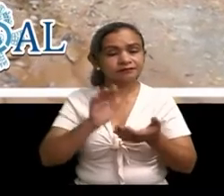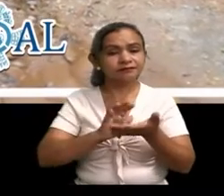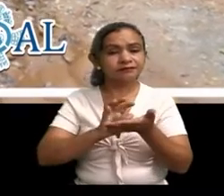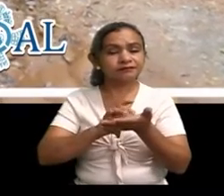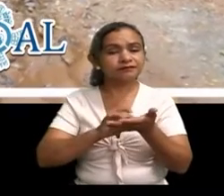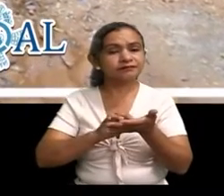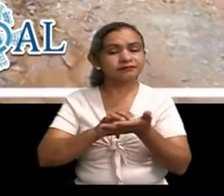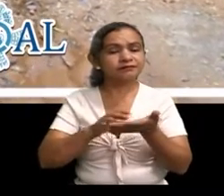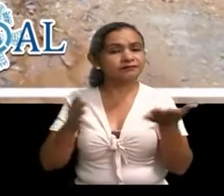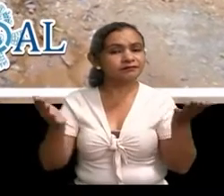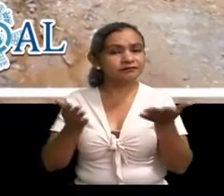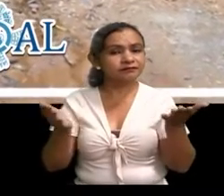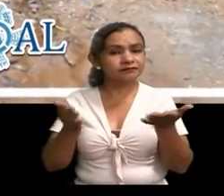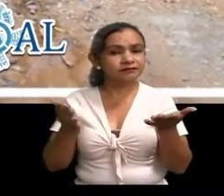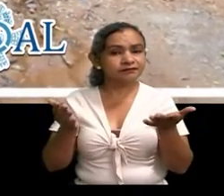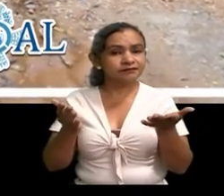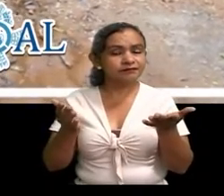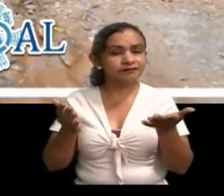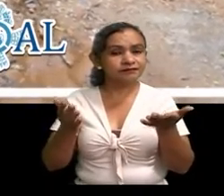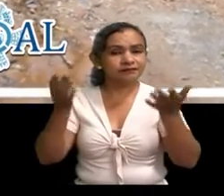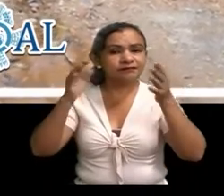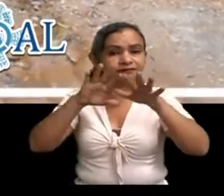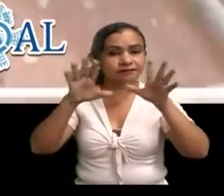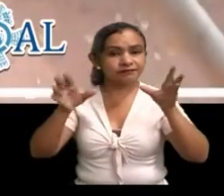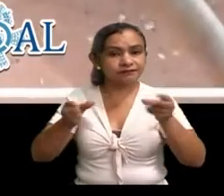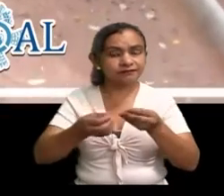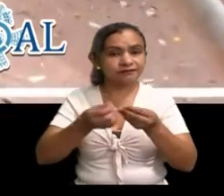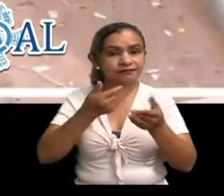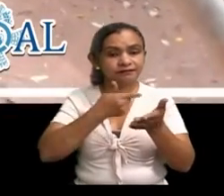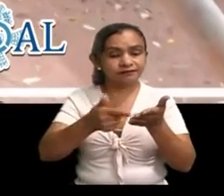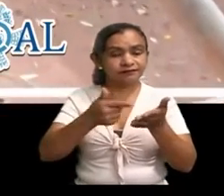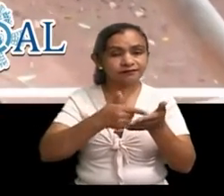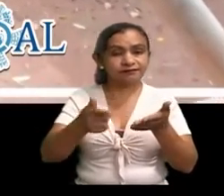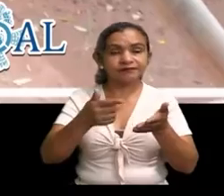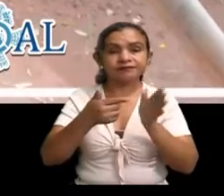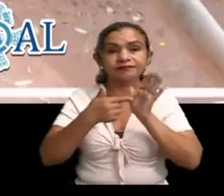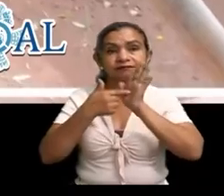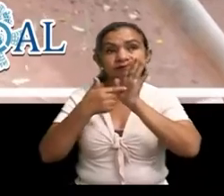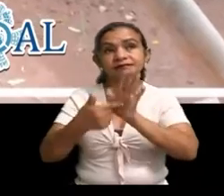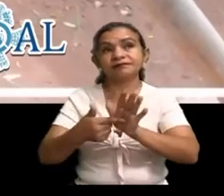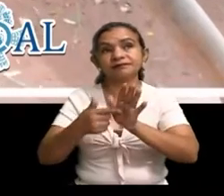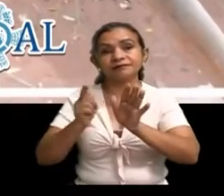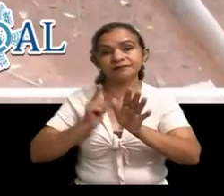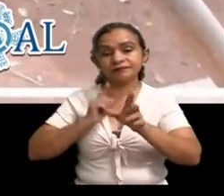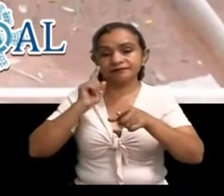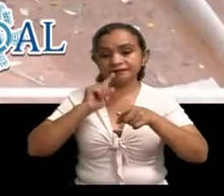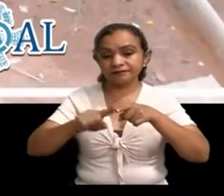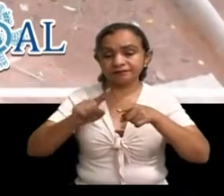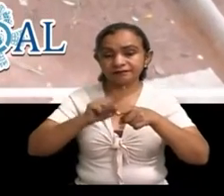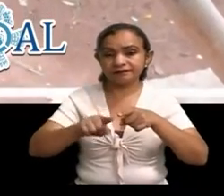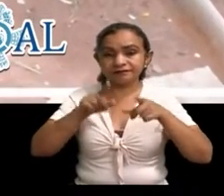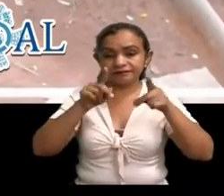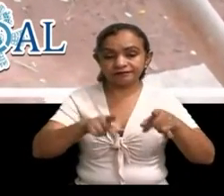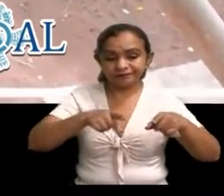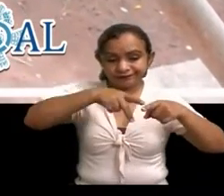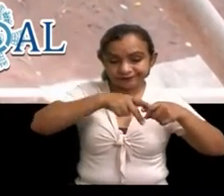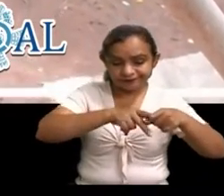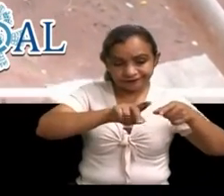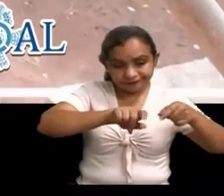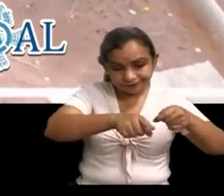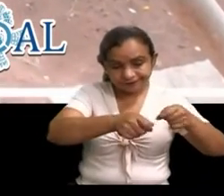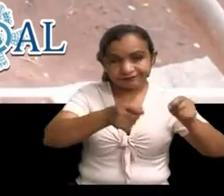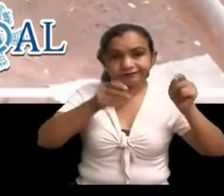base a los costos directos o indirectos. Por ejemplo, se tiene que pagar a un plomero y una